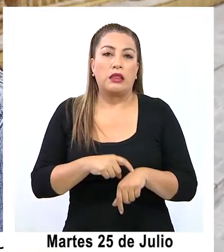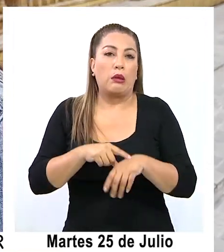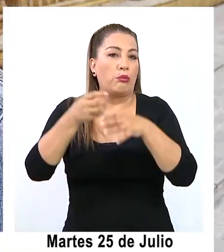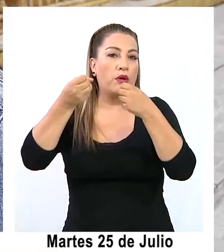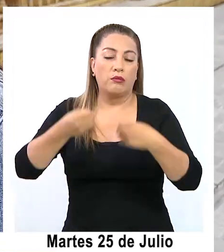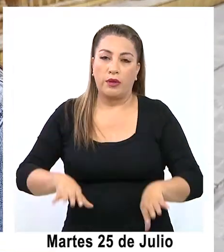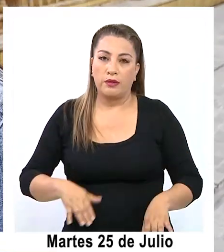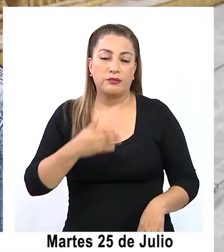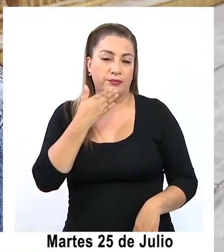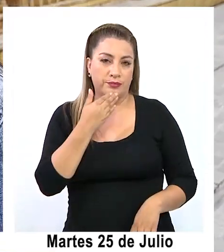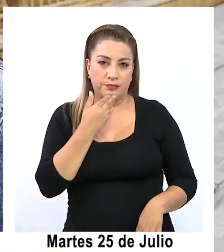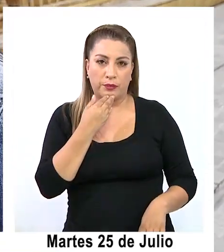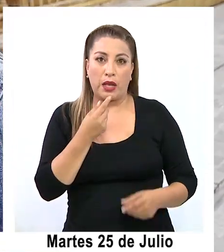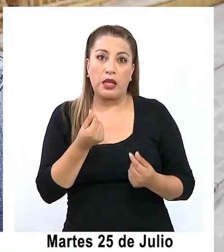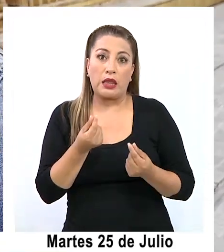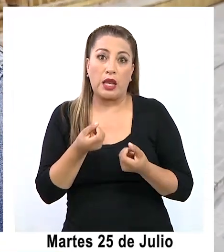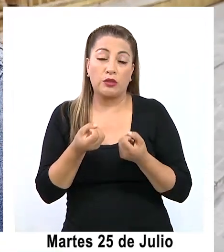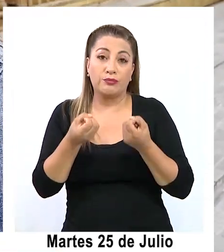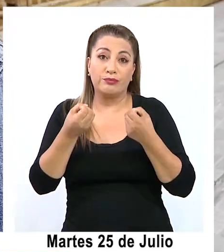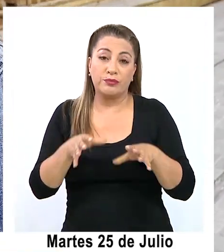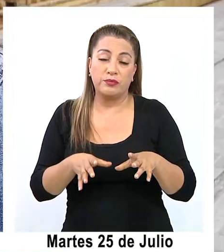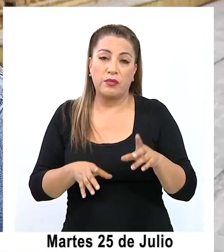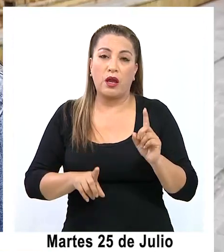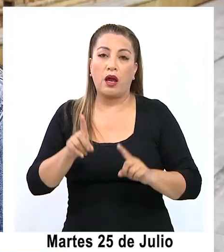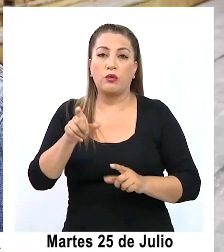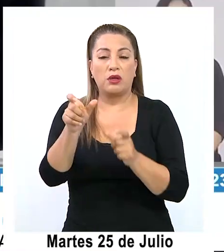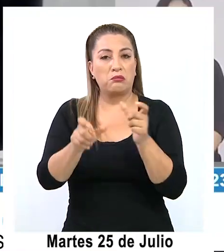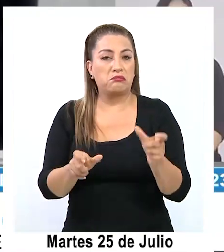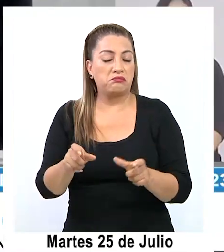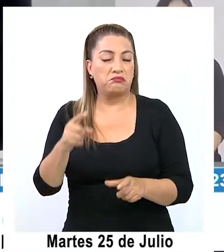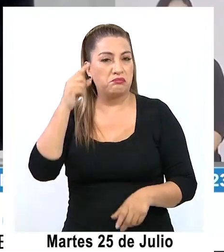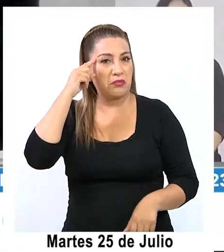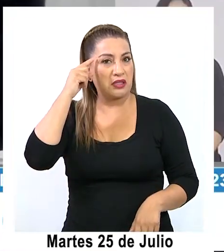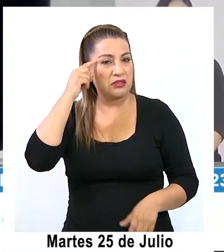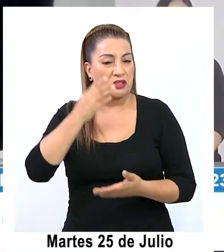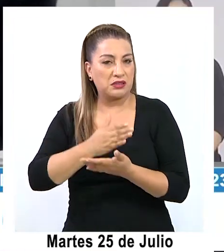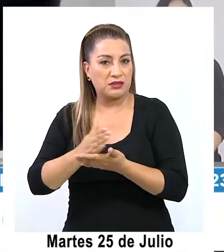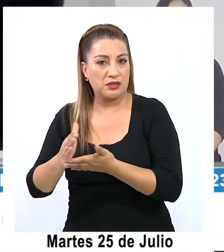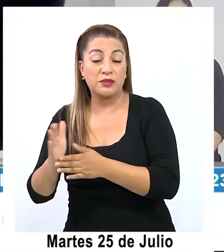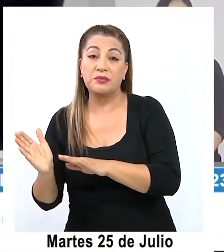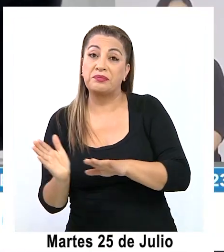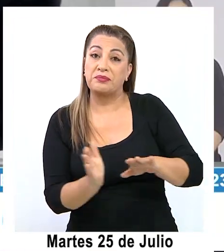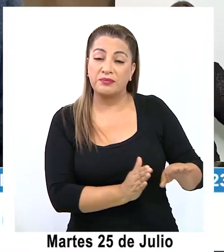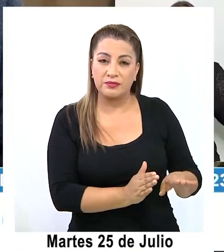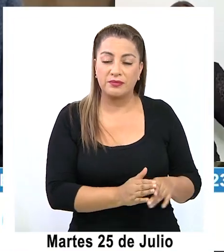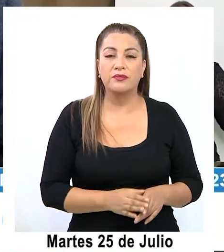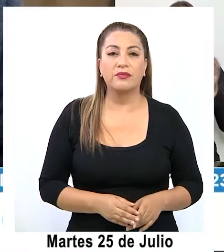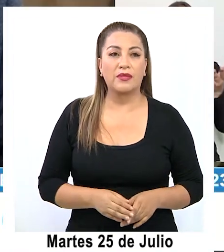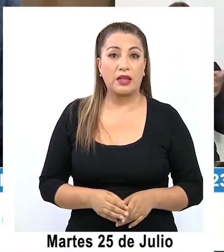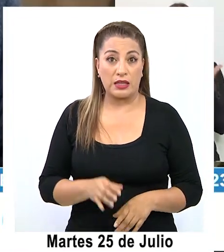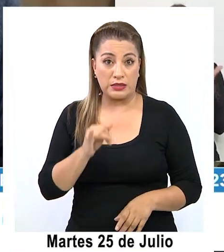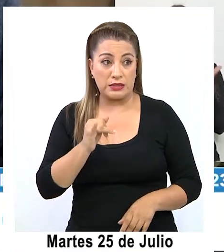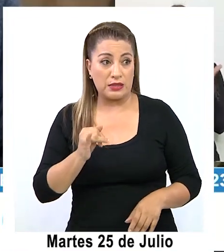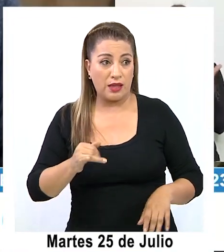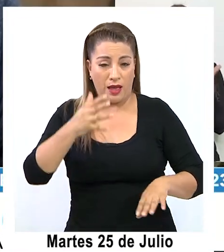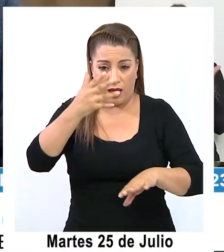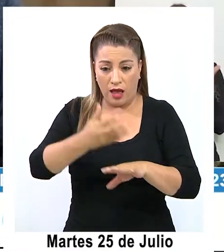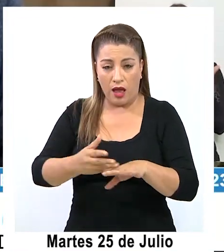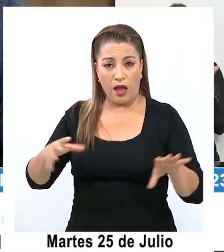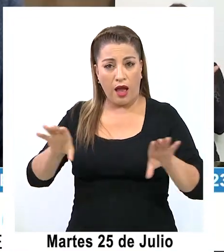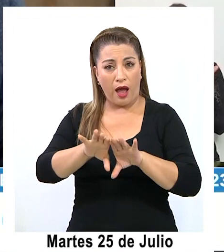de tiempo y una pérdida de dinero si es que la mayoría de la gente piensa así. Finalmente, en lo que sí hubo